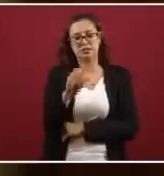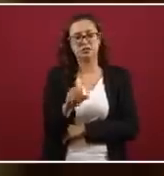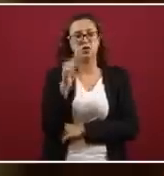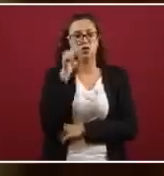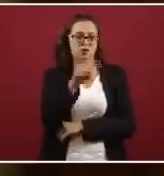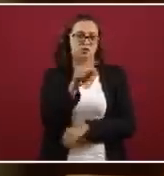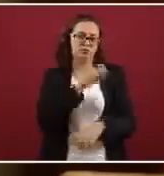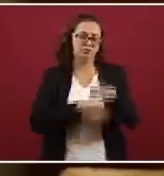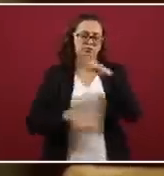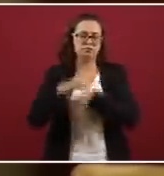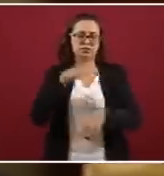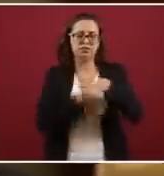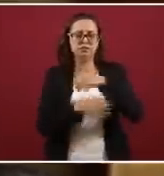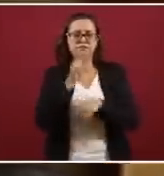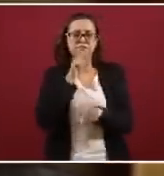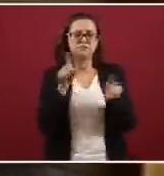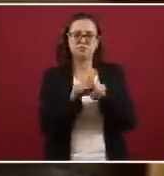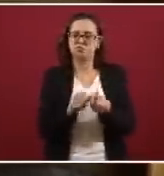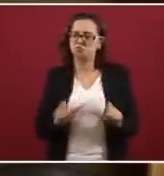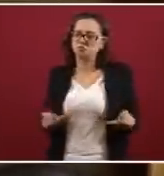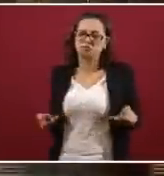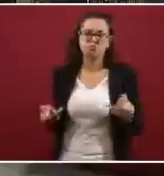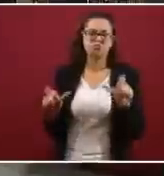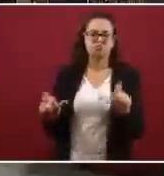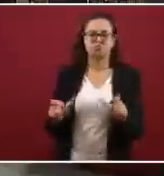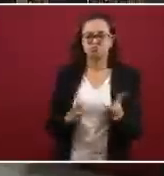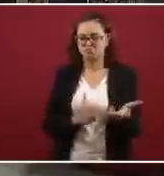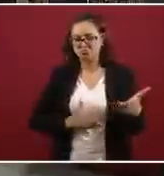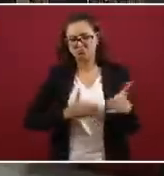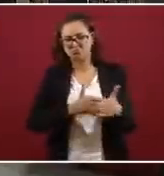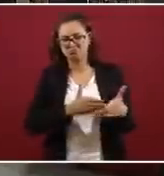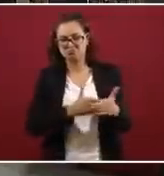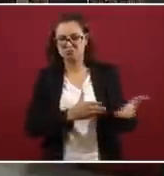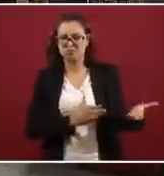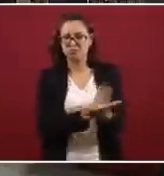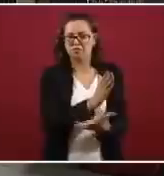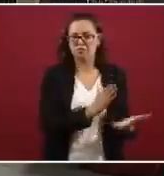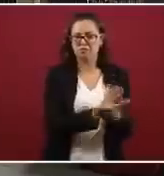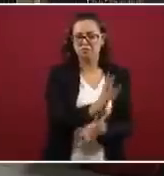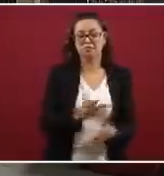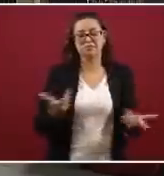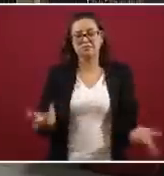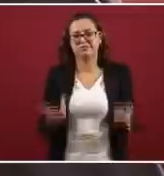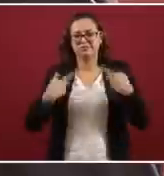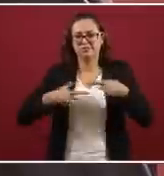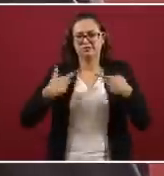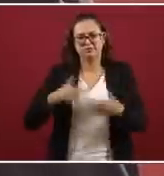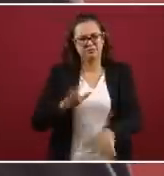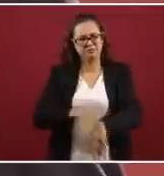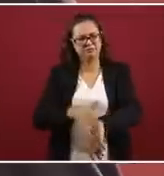Corp. Los ejidatarios y transportistas exigen una indemnización de